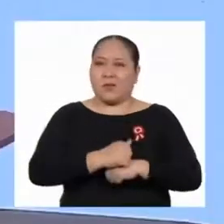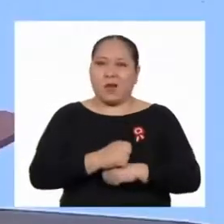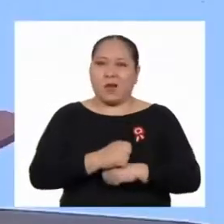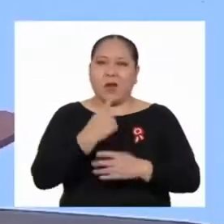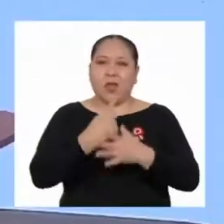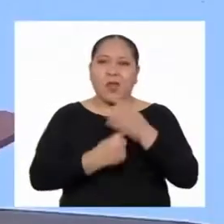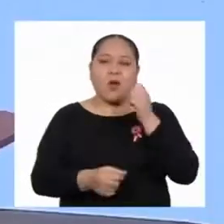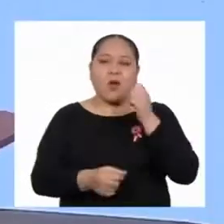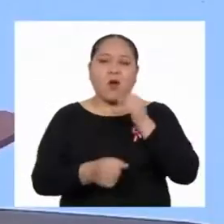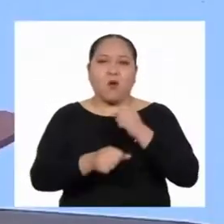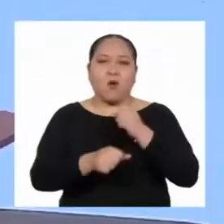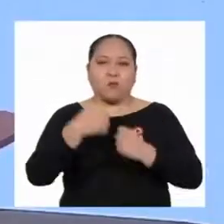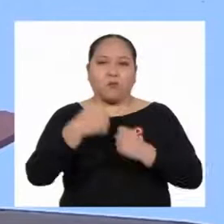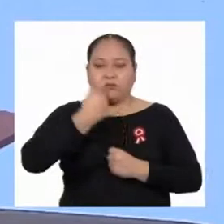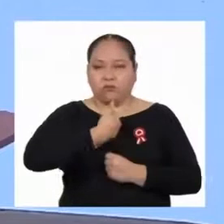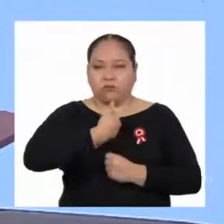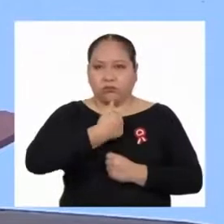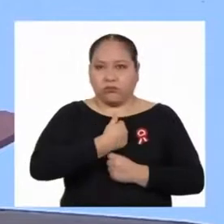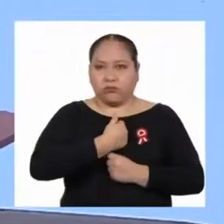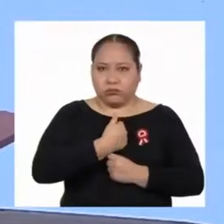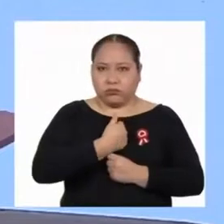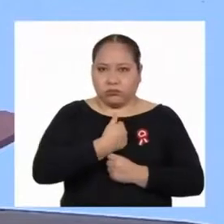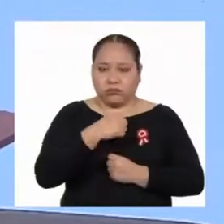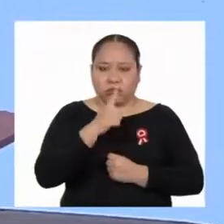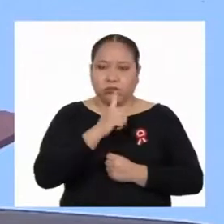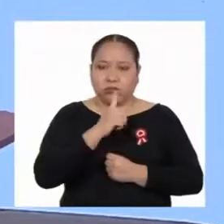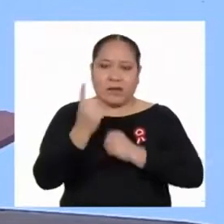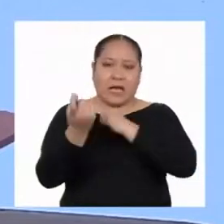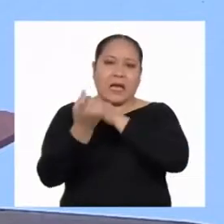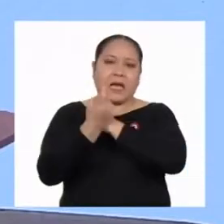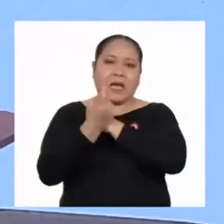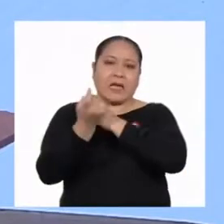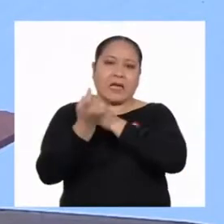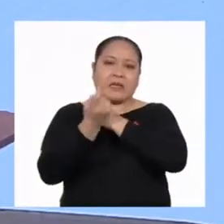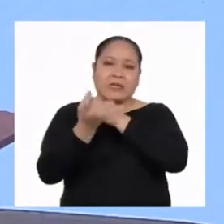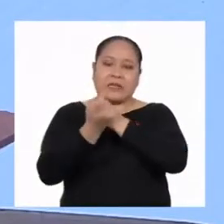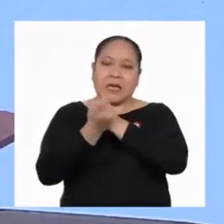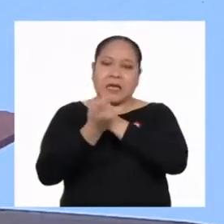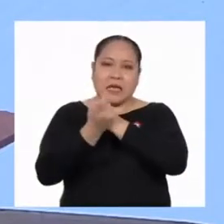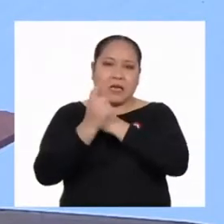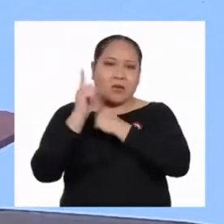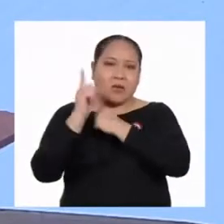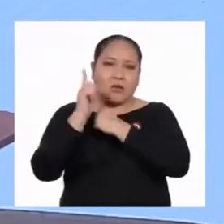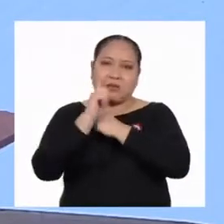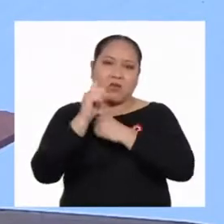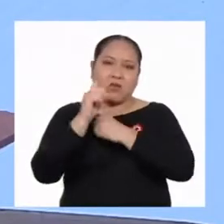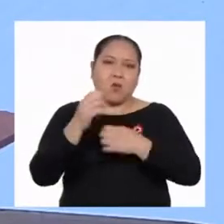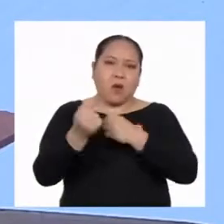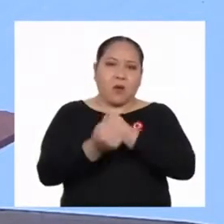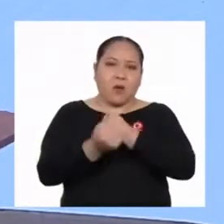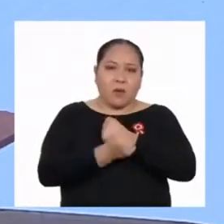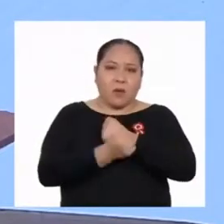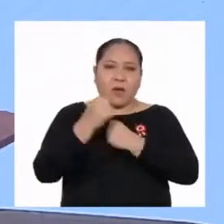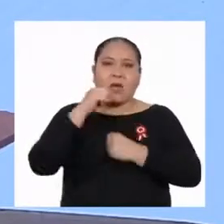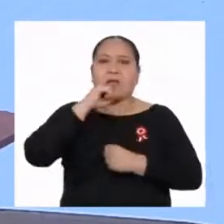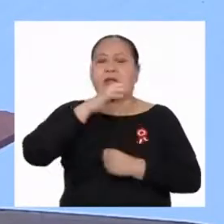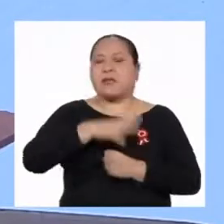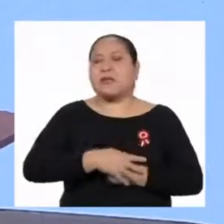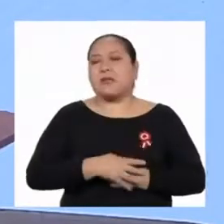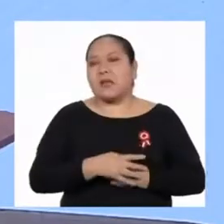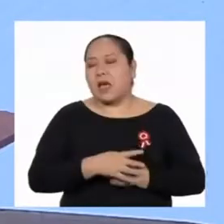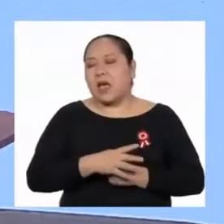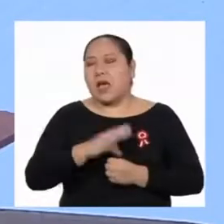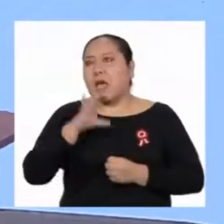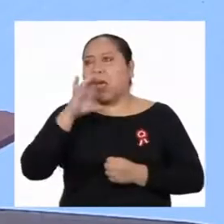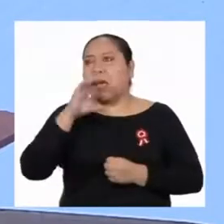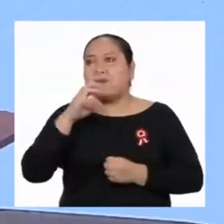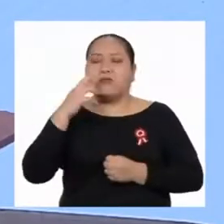demás complementa esa información porque nos brinda las causas, casos